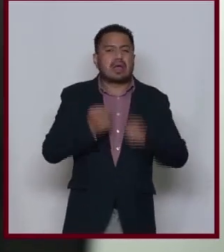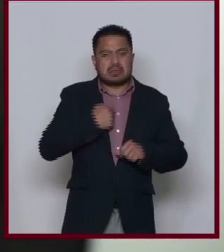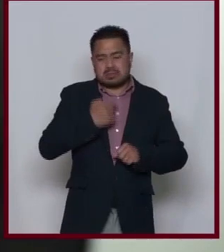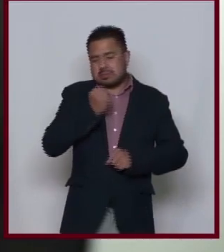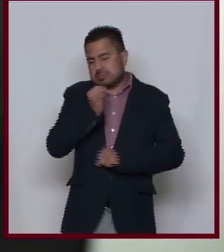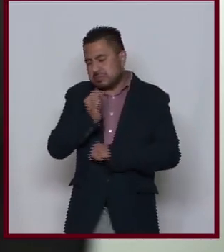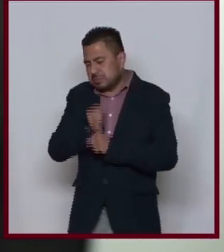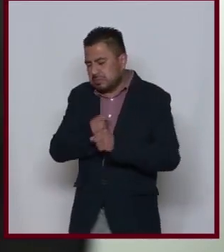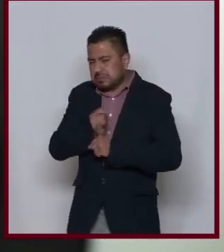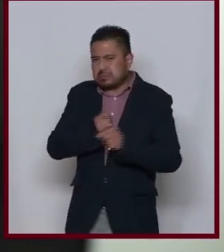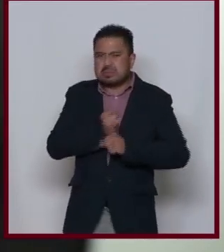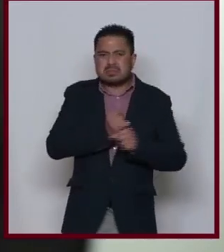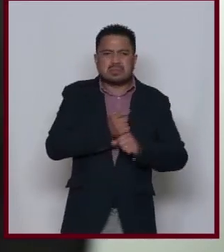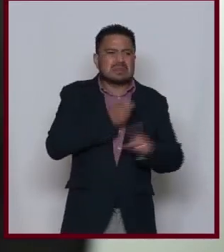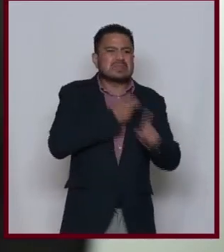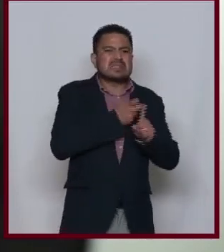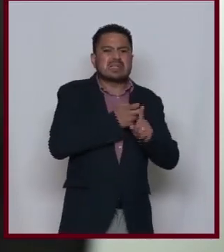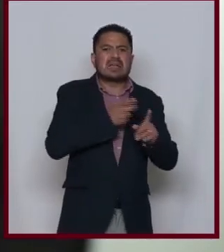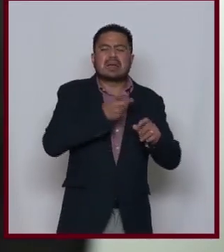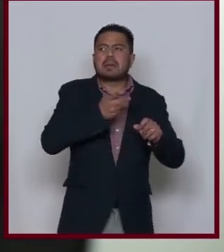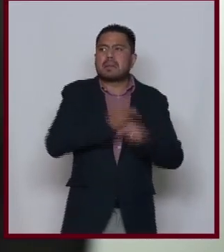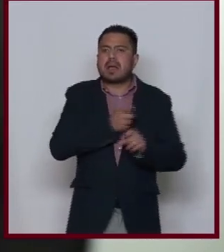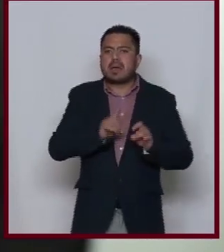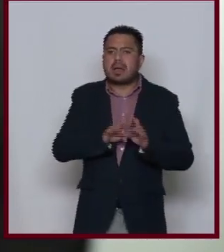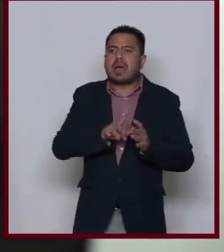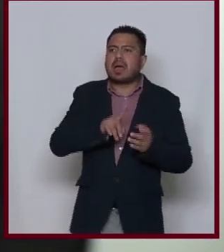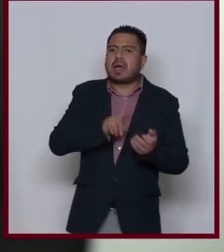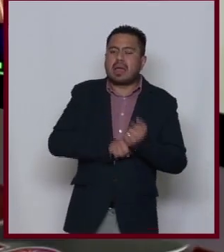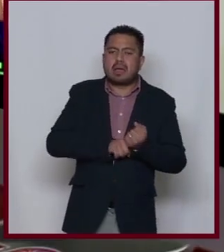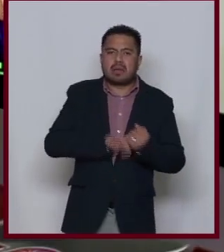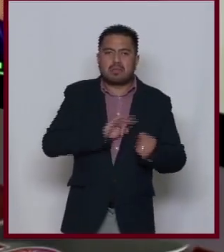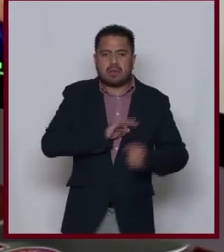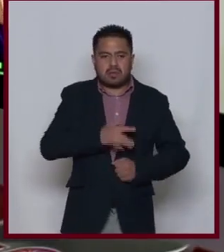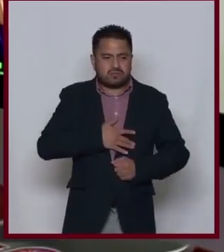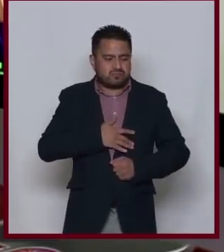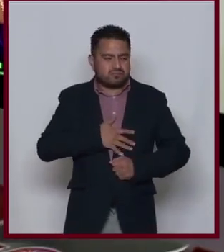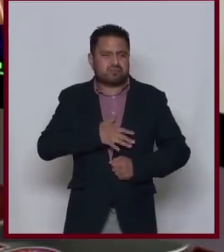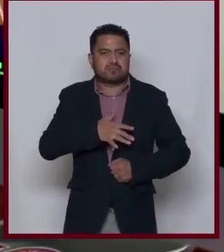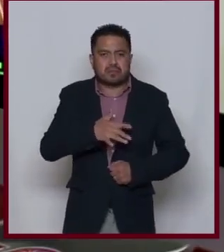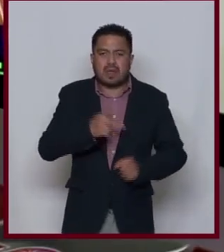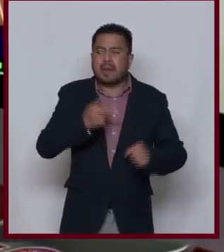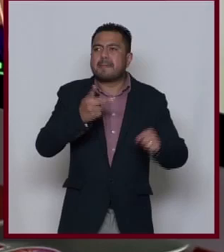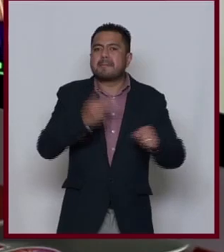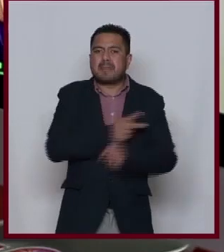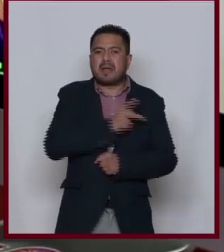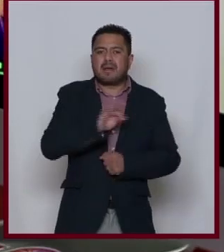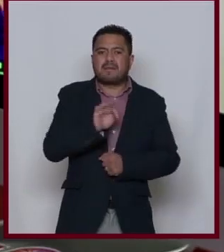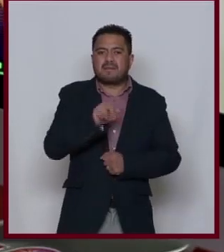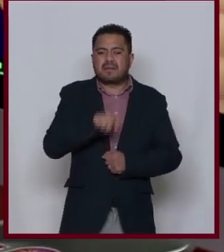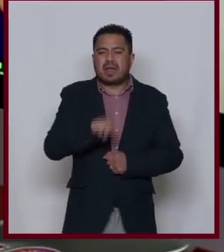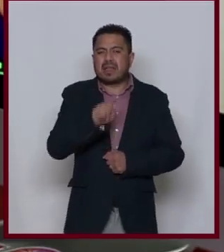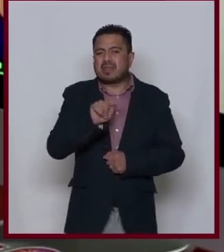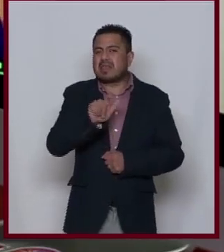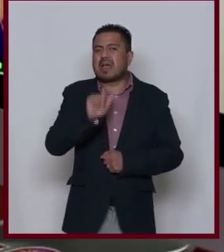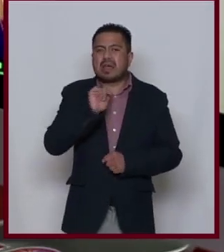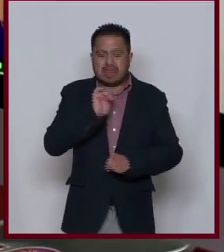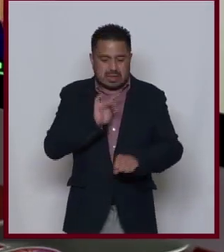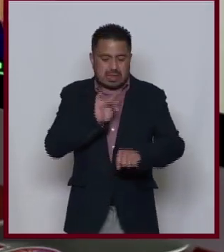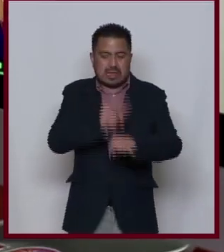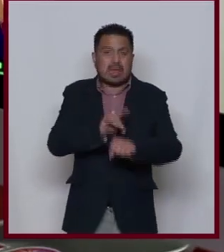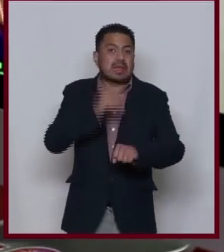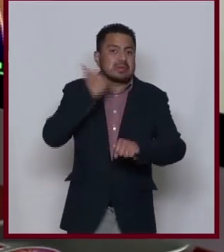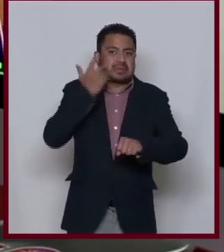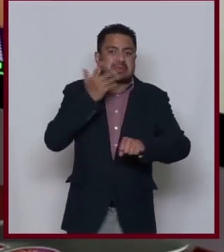investigué fue justo qué pasaría si un fractal vibrara, ¿no? ¿Qué pasaría si un fractal quisiera tocarlo y